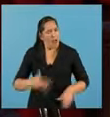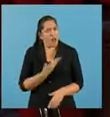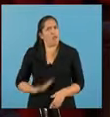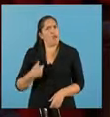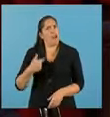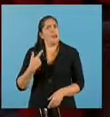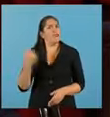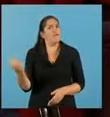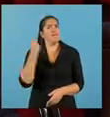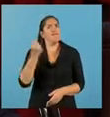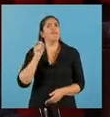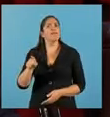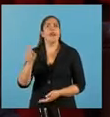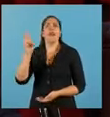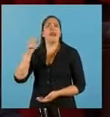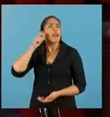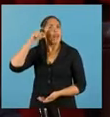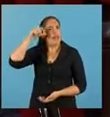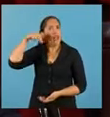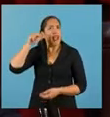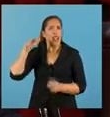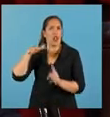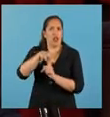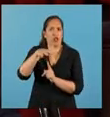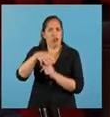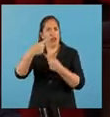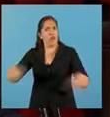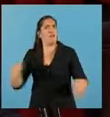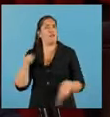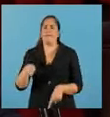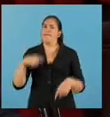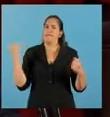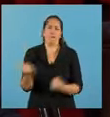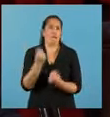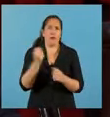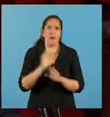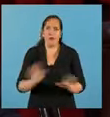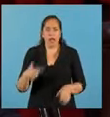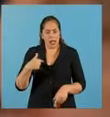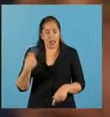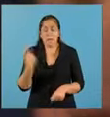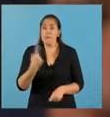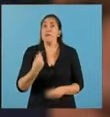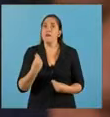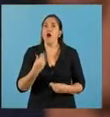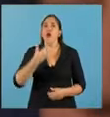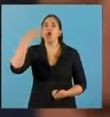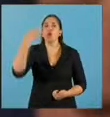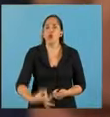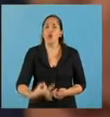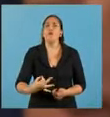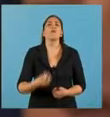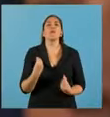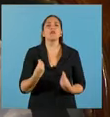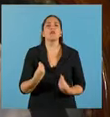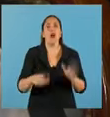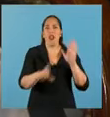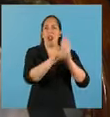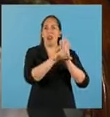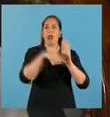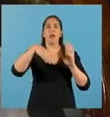Deseo mencionar tres cuestiones. En primer término, seguiremos adelante con la implementación y cumplimiento efectivo de la